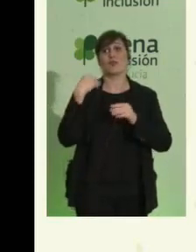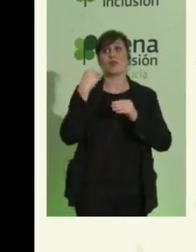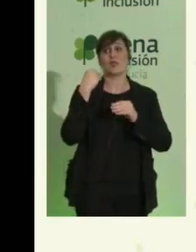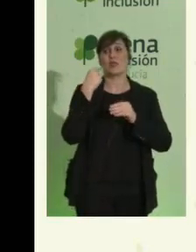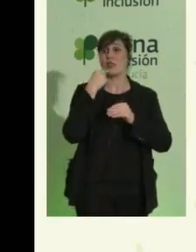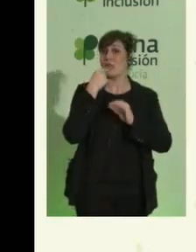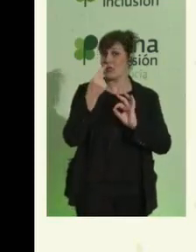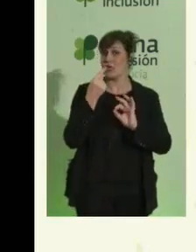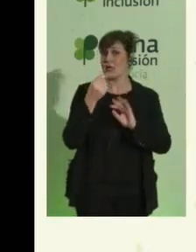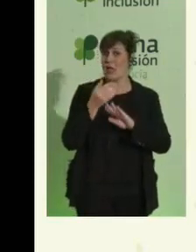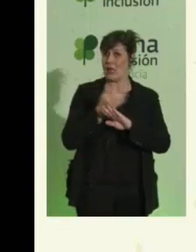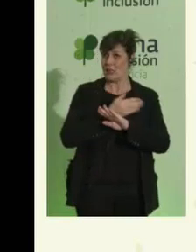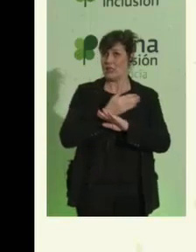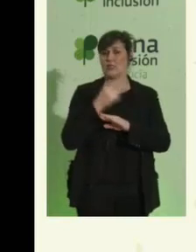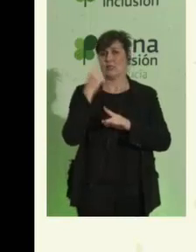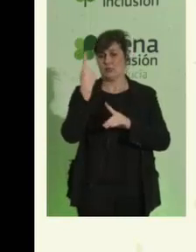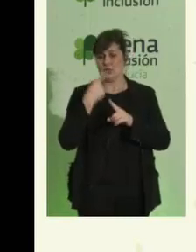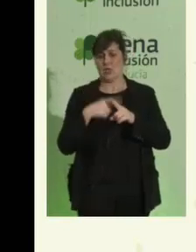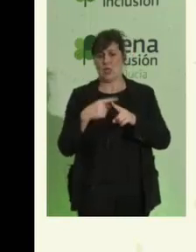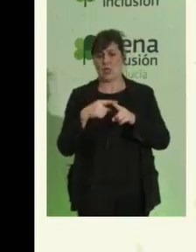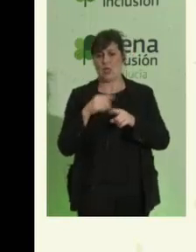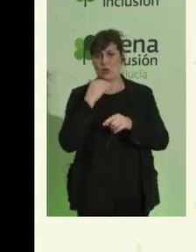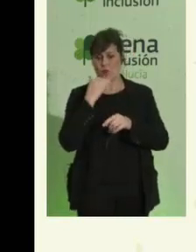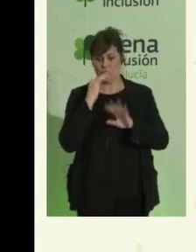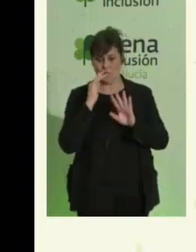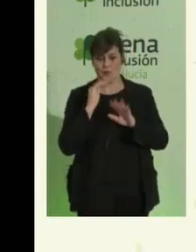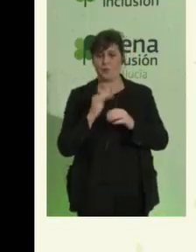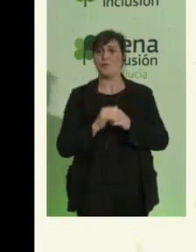decir algo antes.